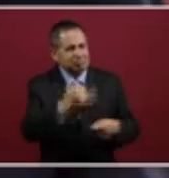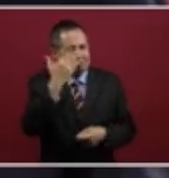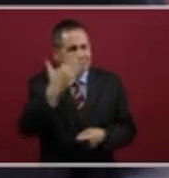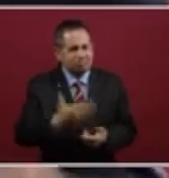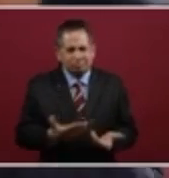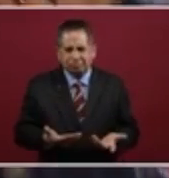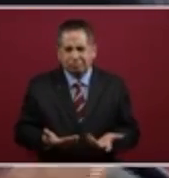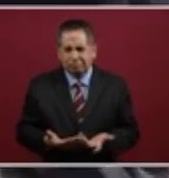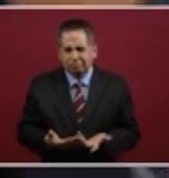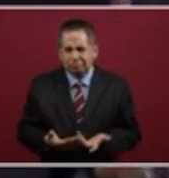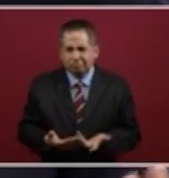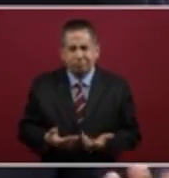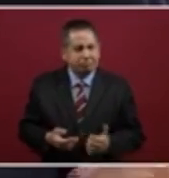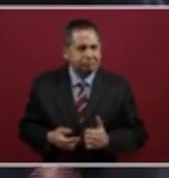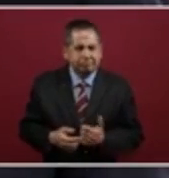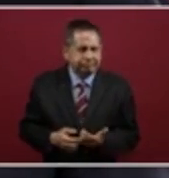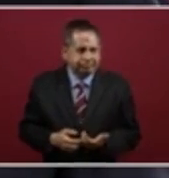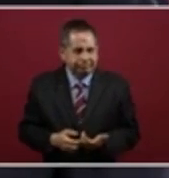salió